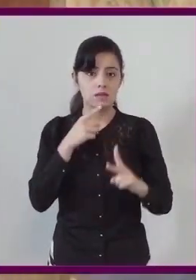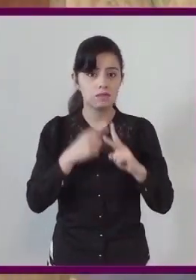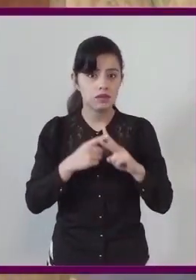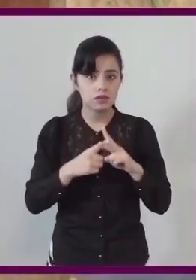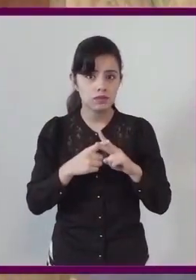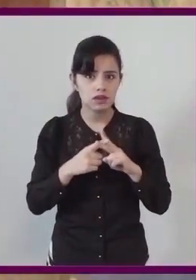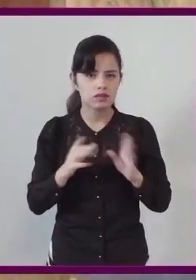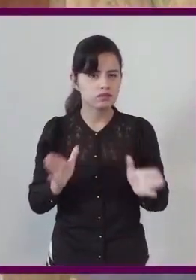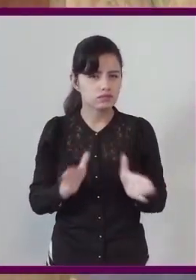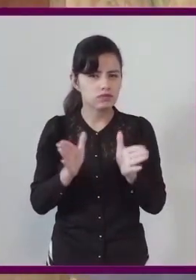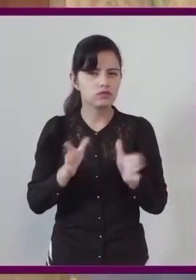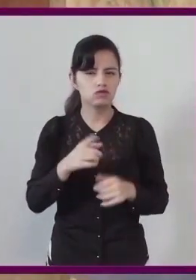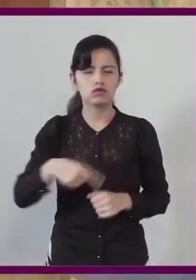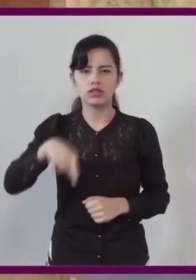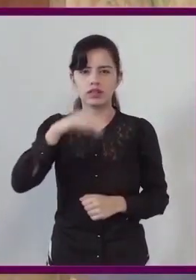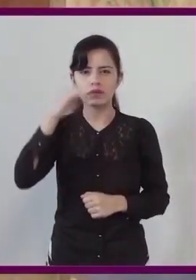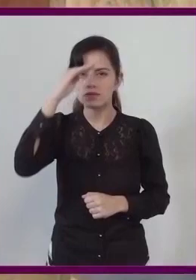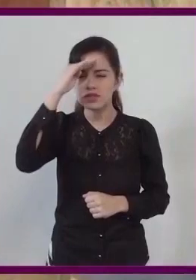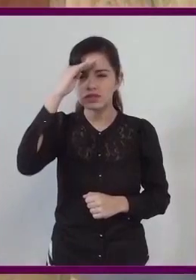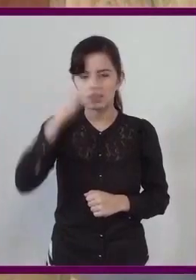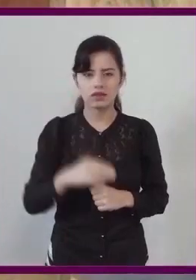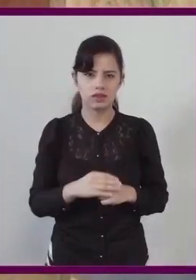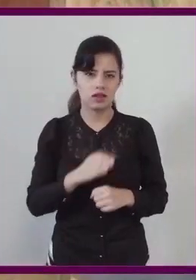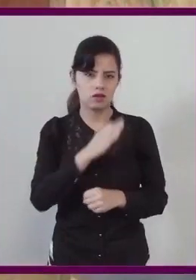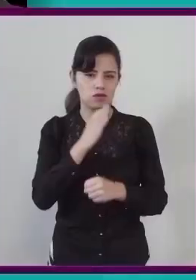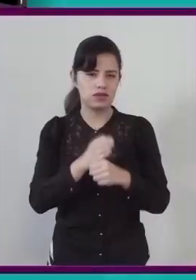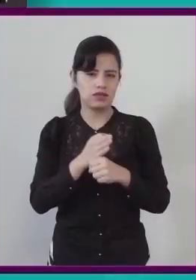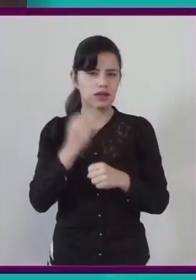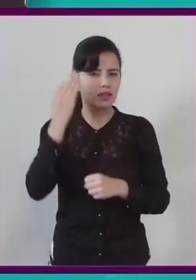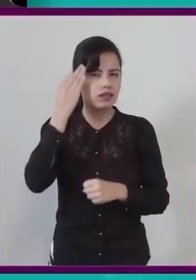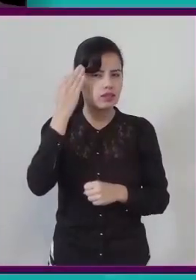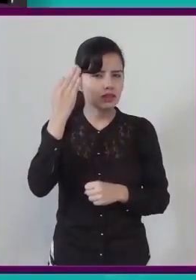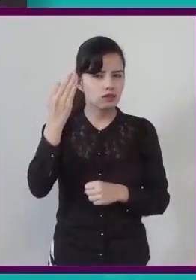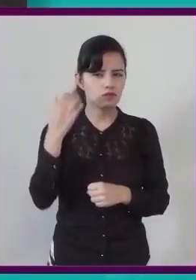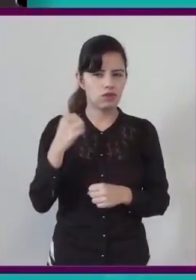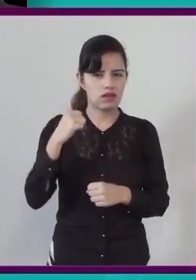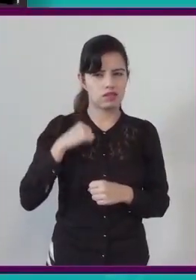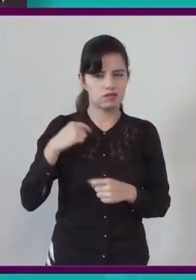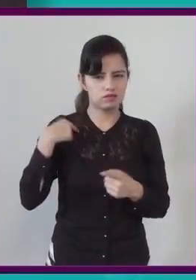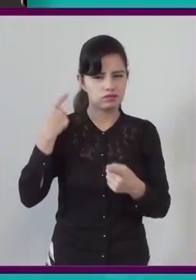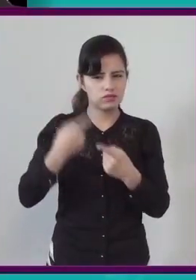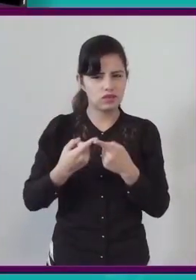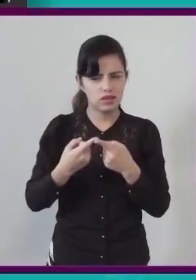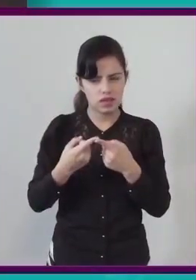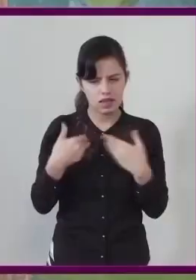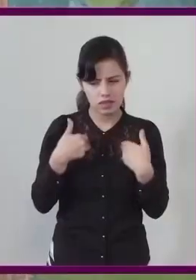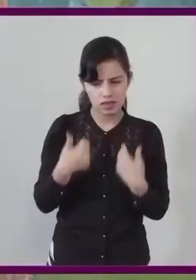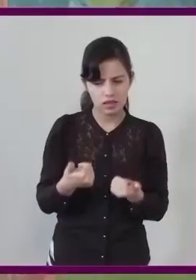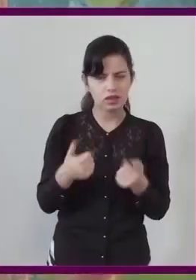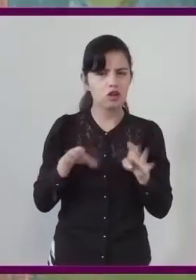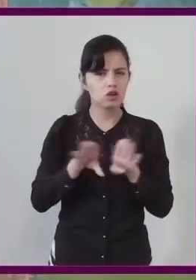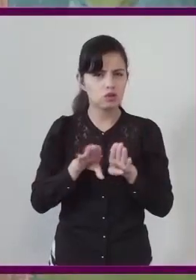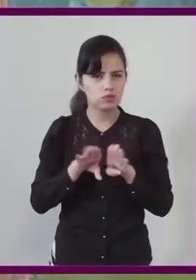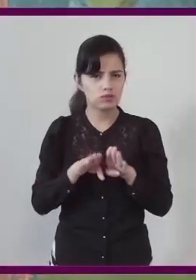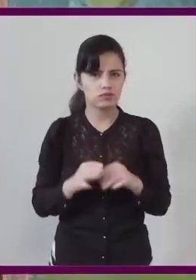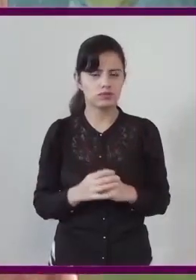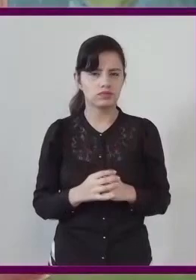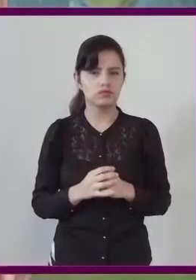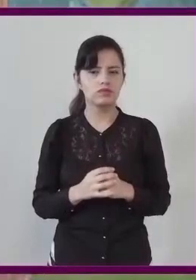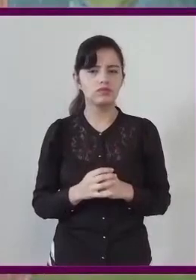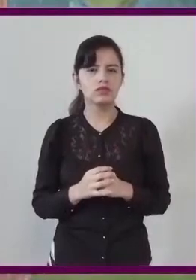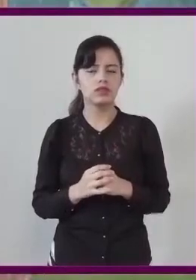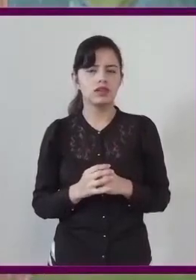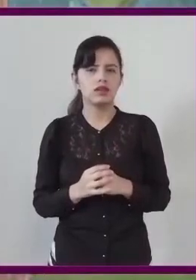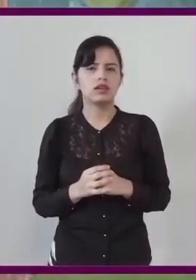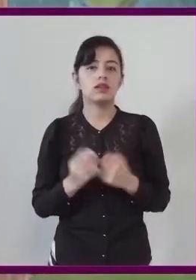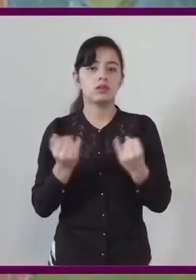nos invitan a pensar, en esta ocasión, en el tiempo. ¿Cómo entenderlo y cómo se mide? Hablaremos de qué